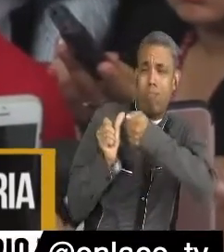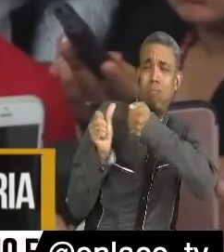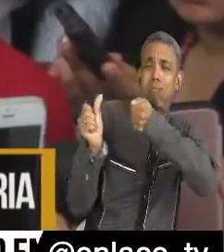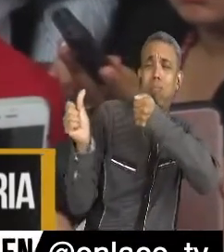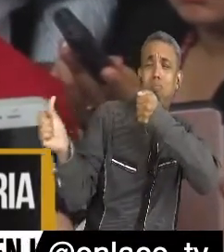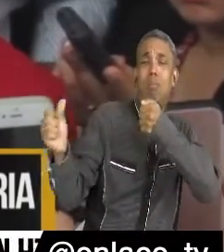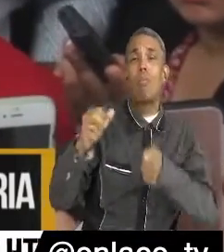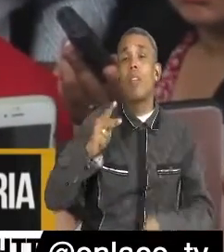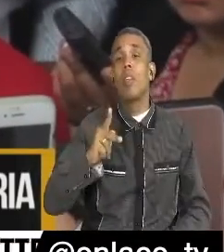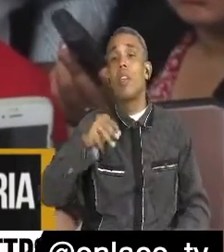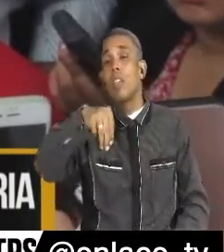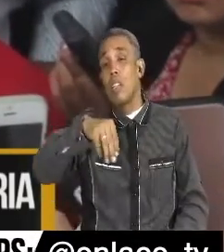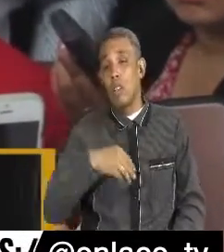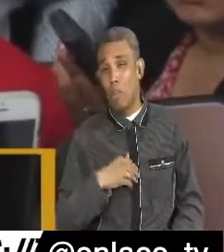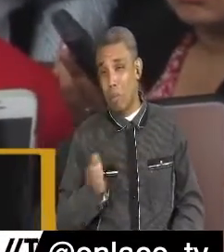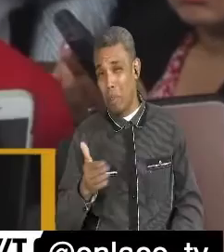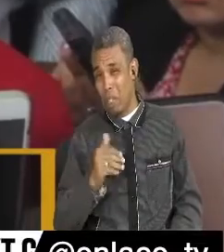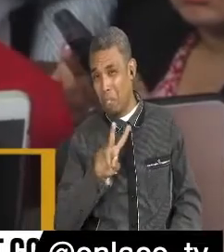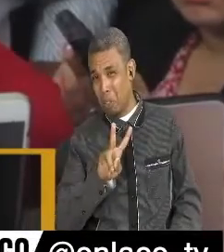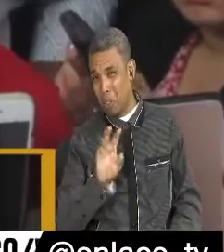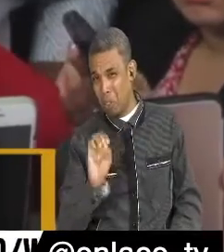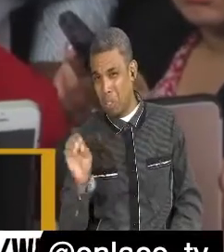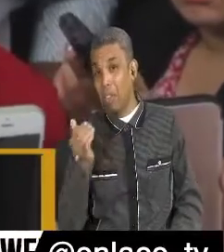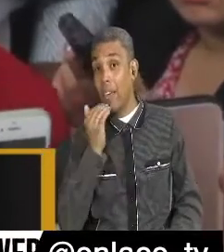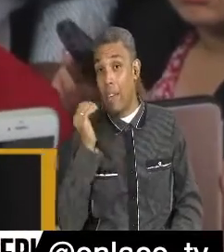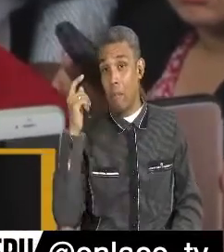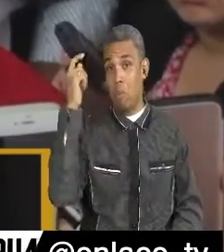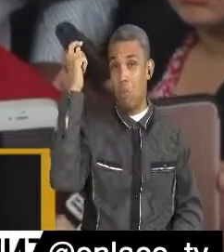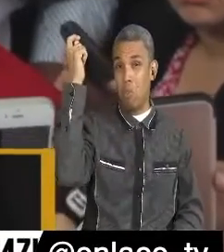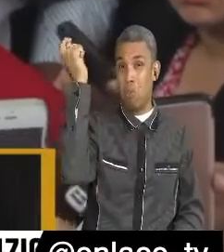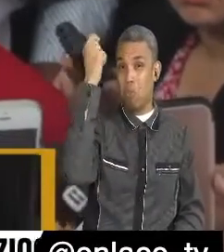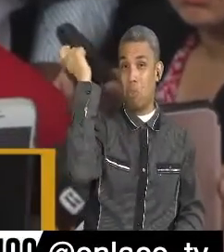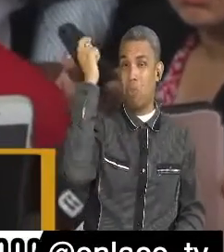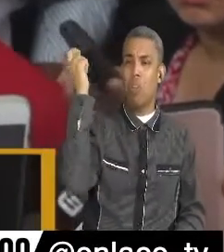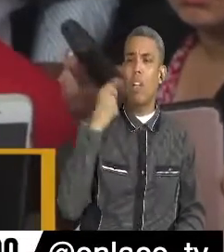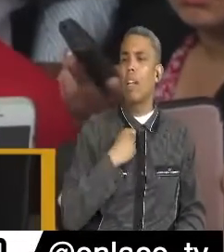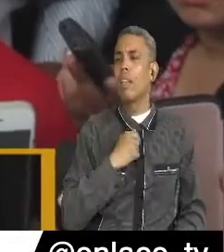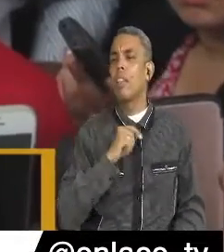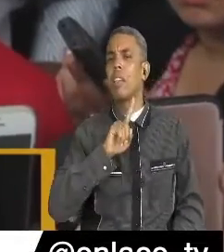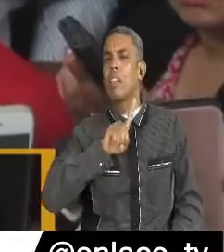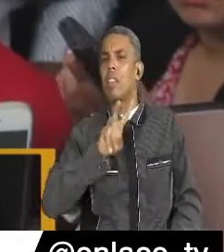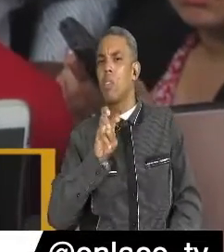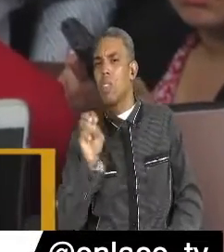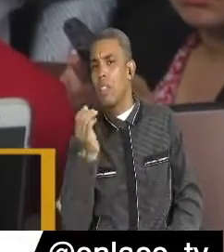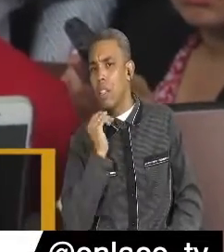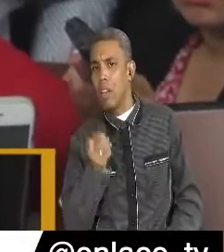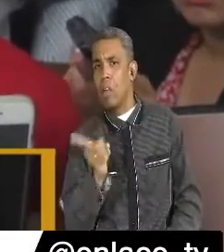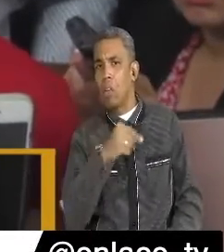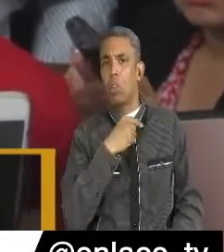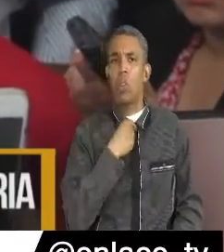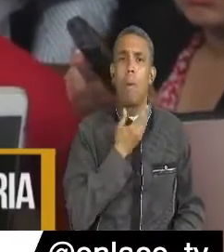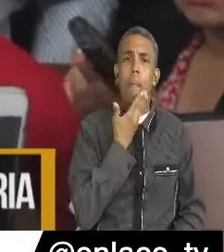en La Dorada estamos a 280, si es en Barbosa, Antioquia, estamos llegando a los